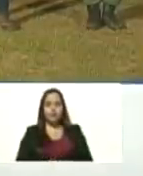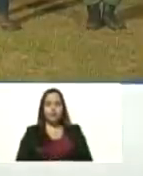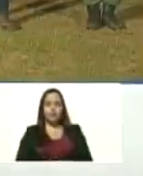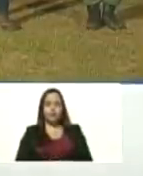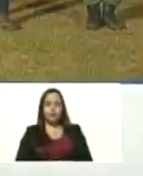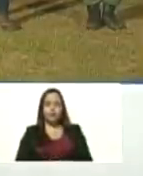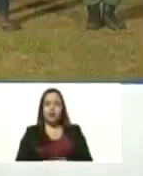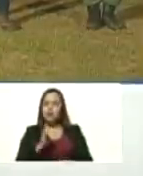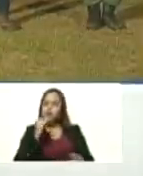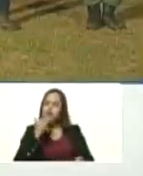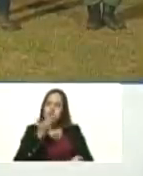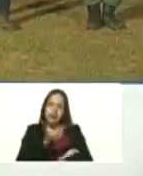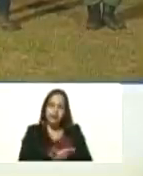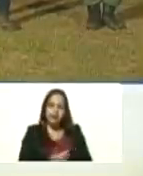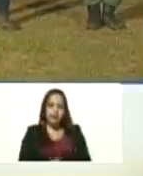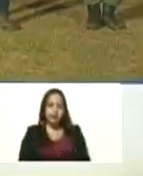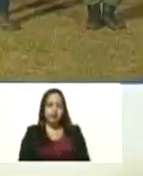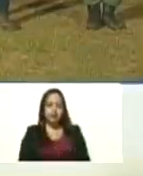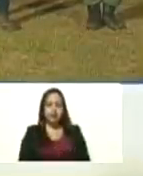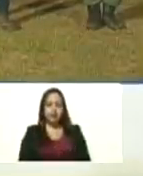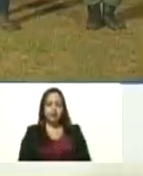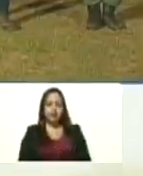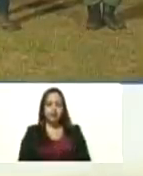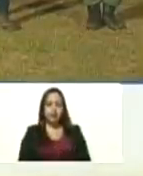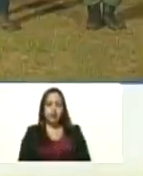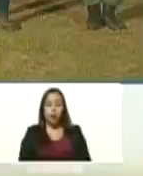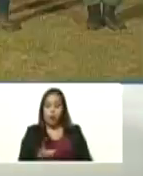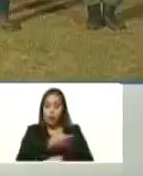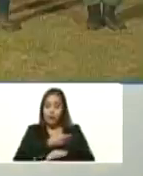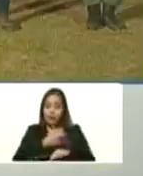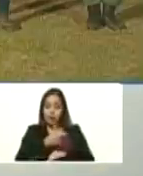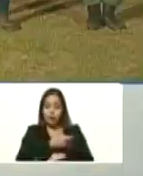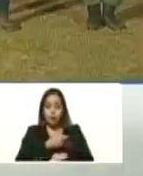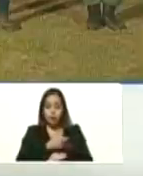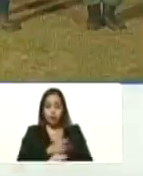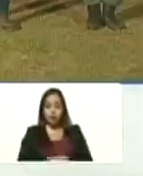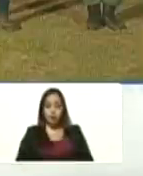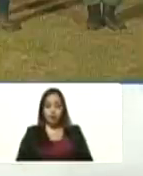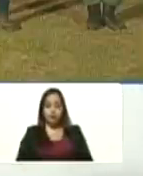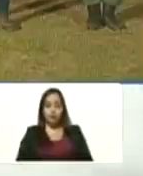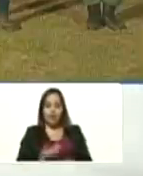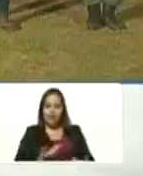muchas gracias gobernador gerente